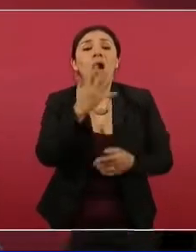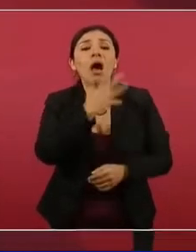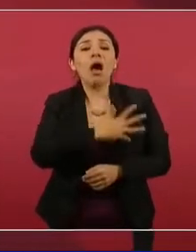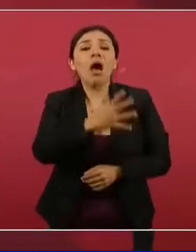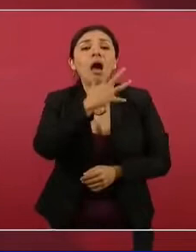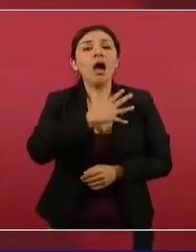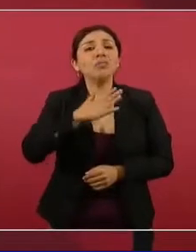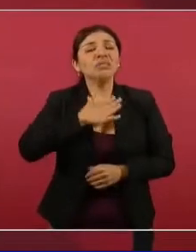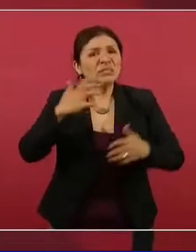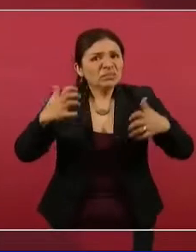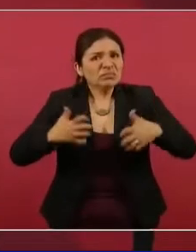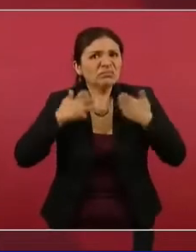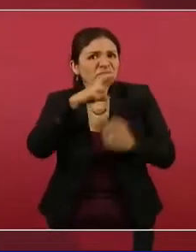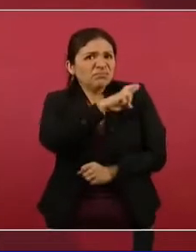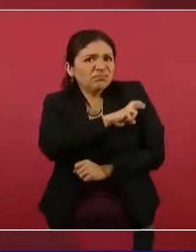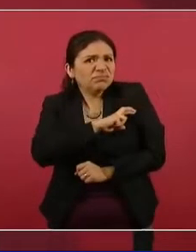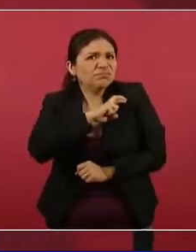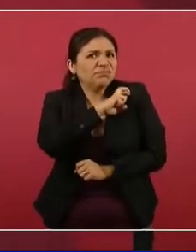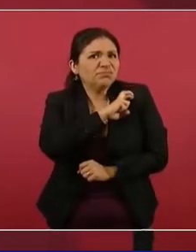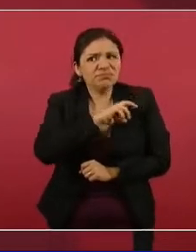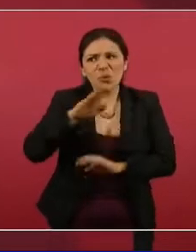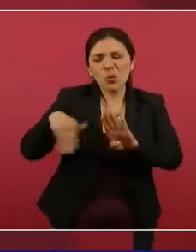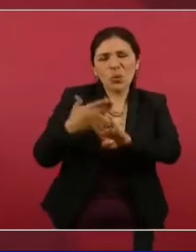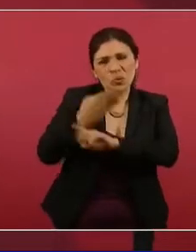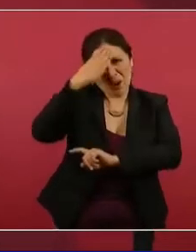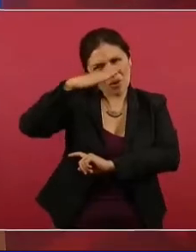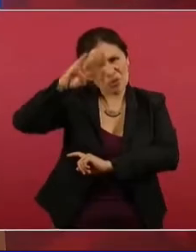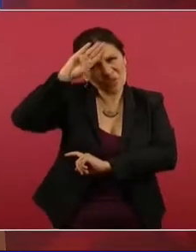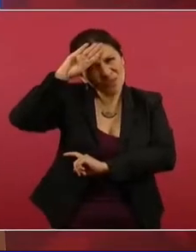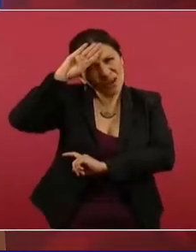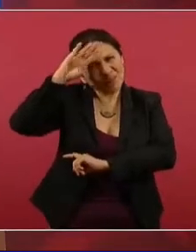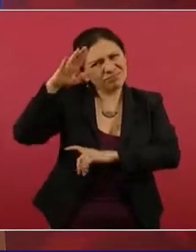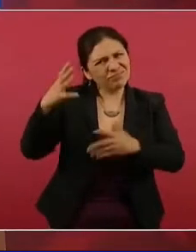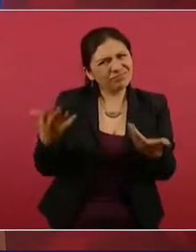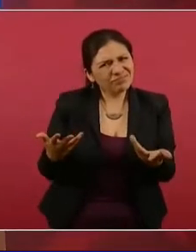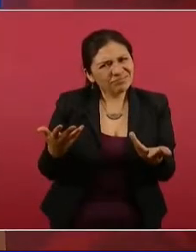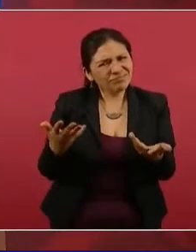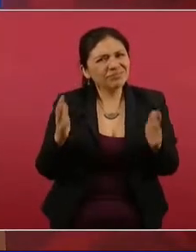tienen ese coraje, que no podemos perdonar,